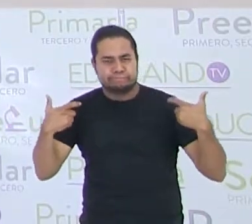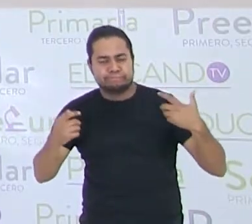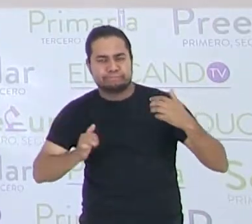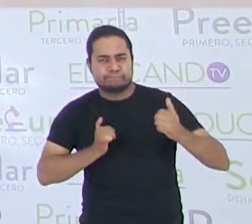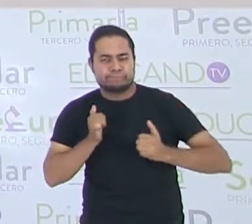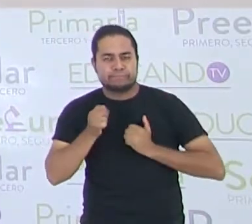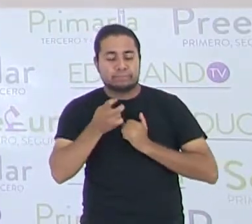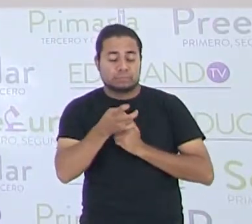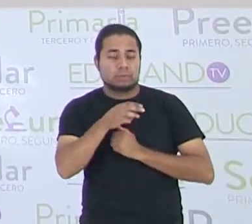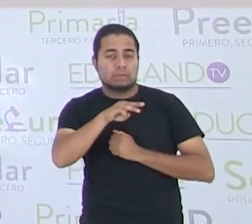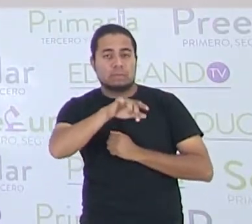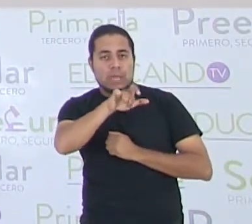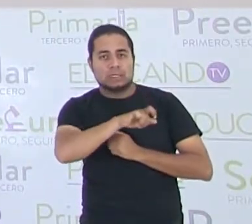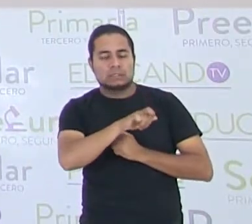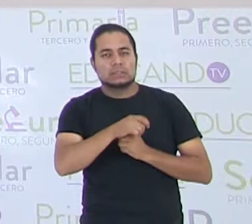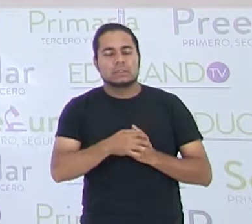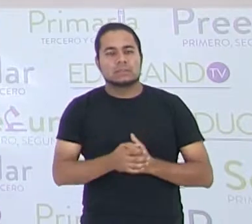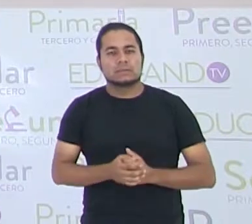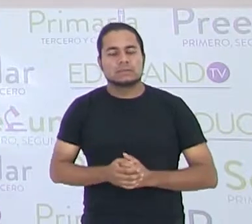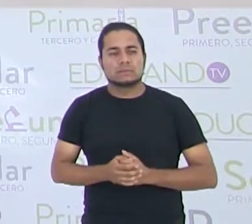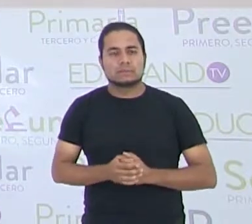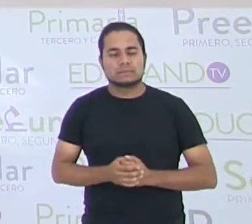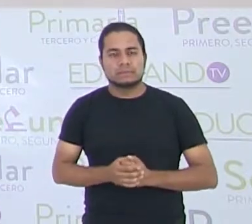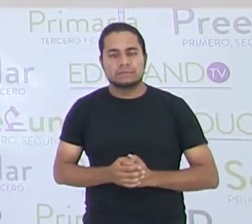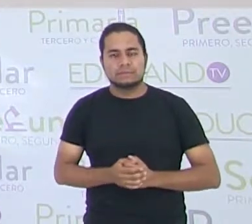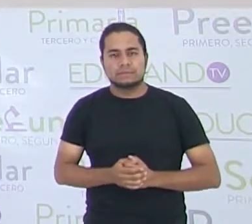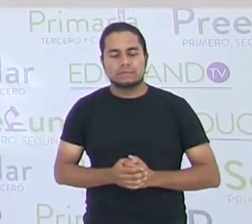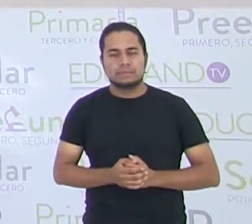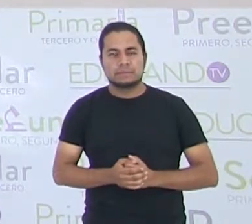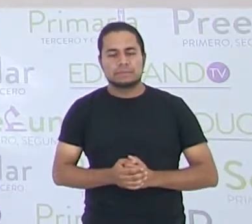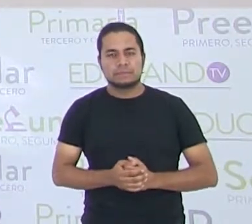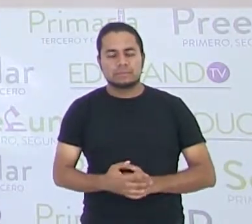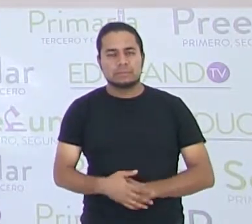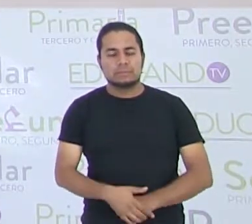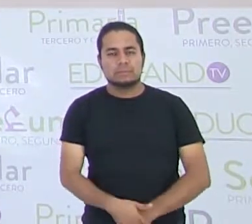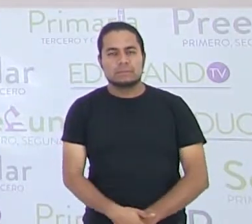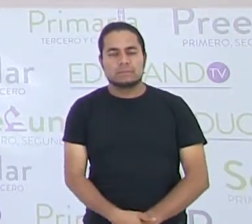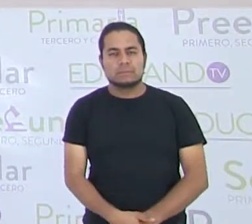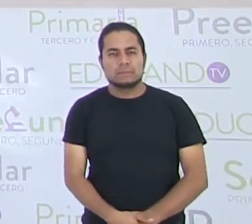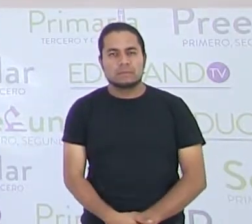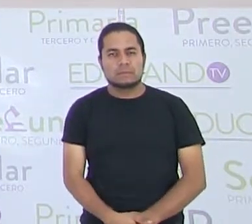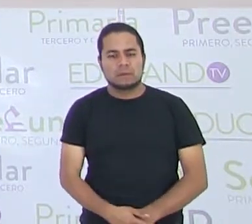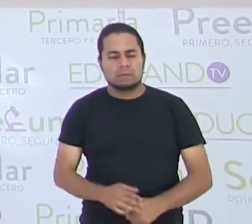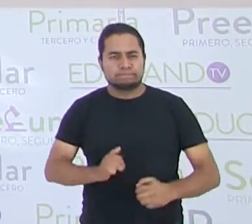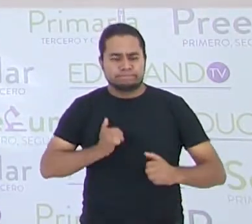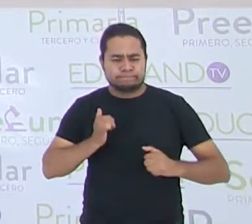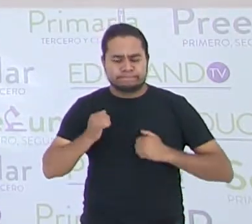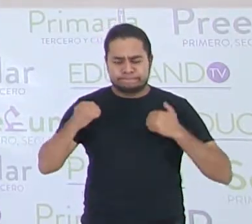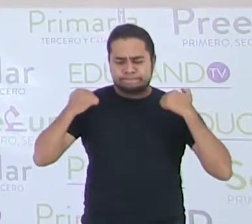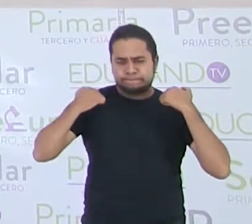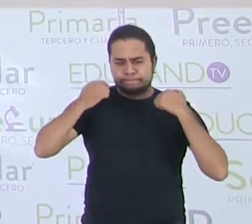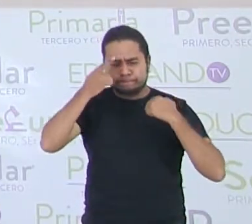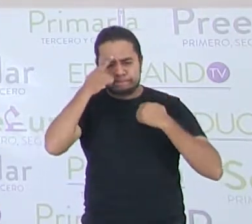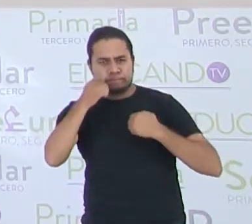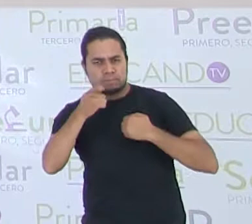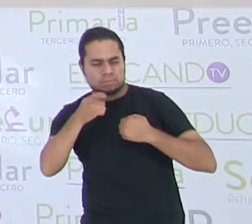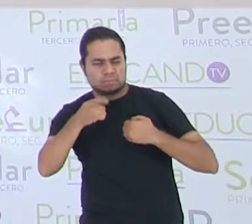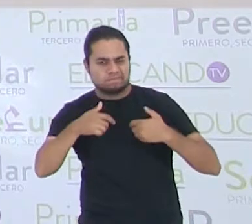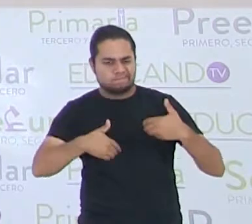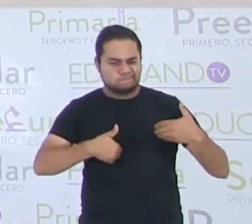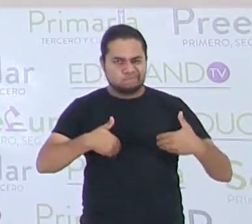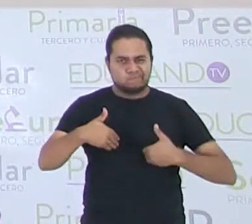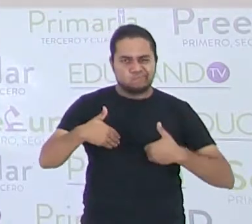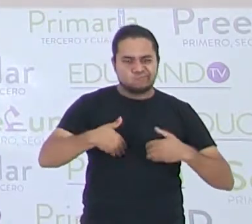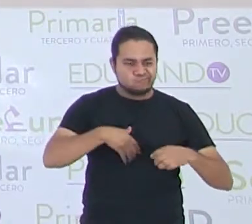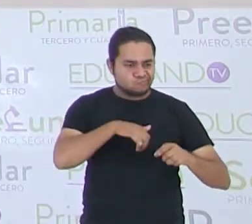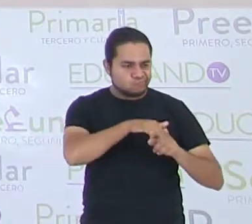de su fuerza para molestar